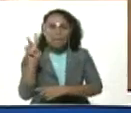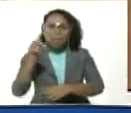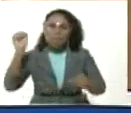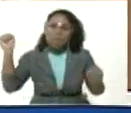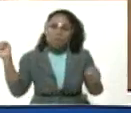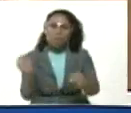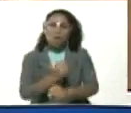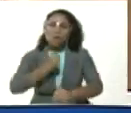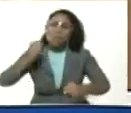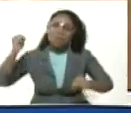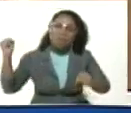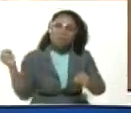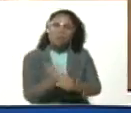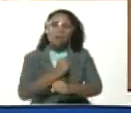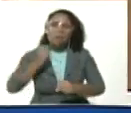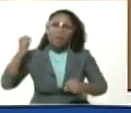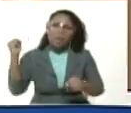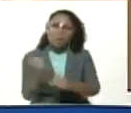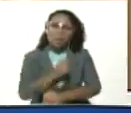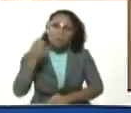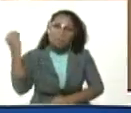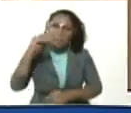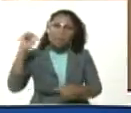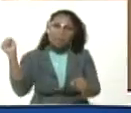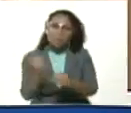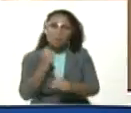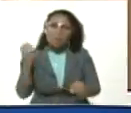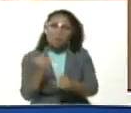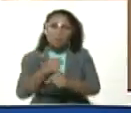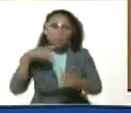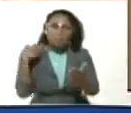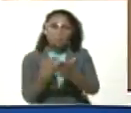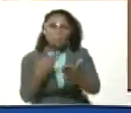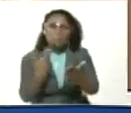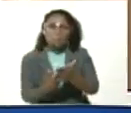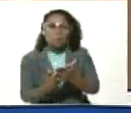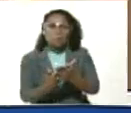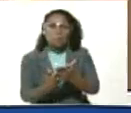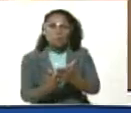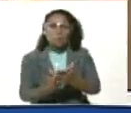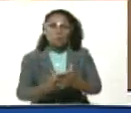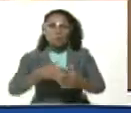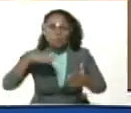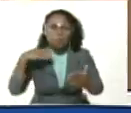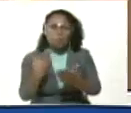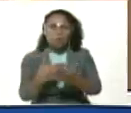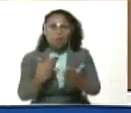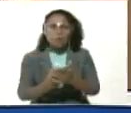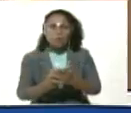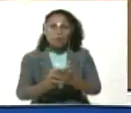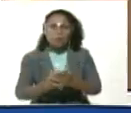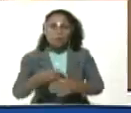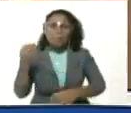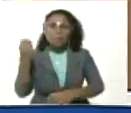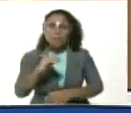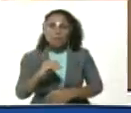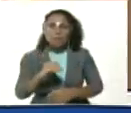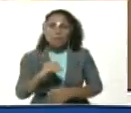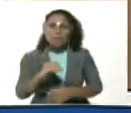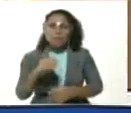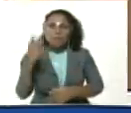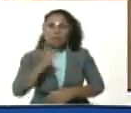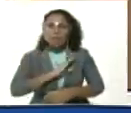Trabajo, trabajo y más trabajo, constancia, constancia y más constancia para